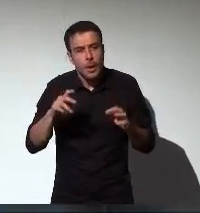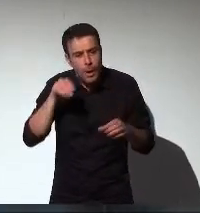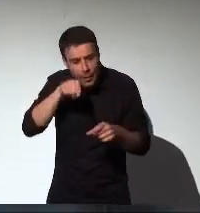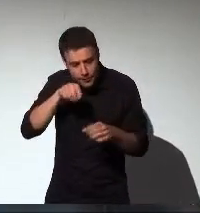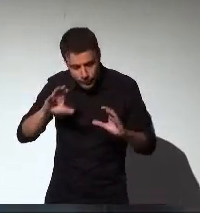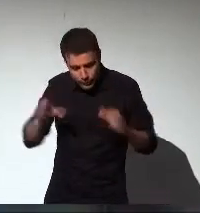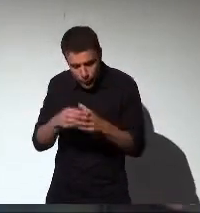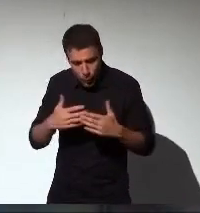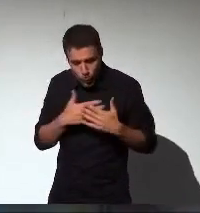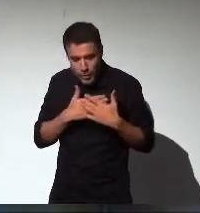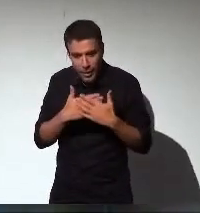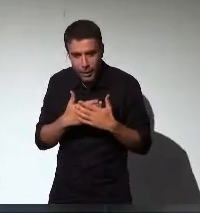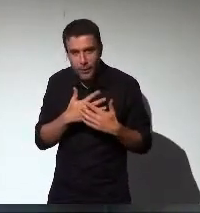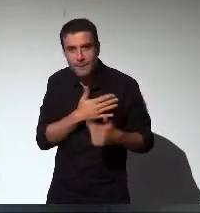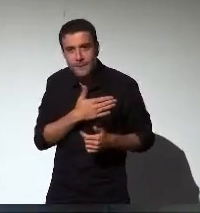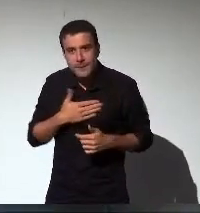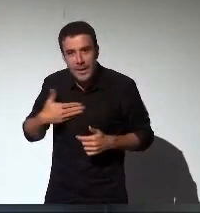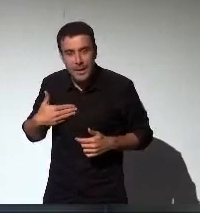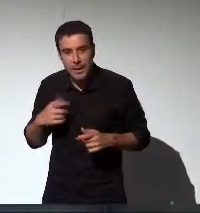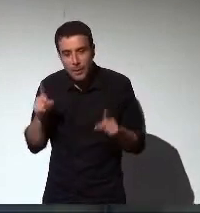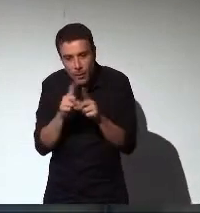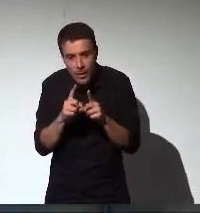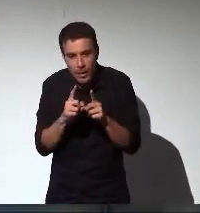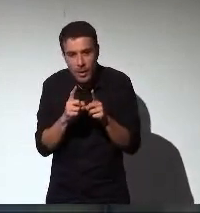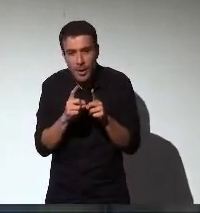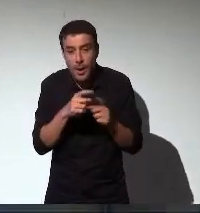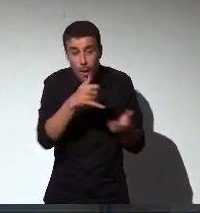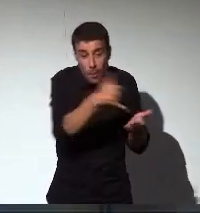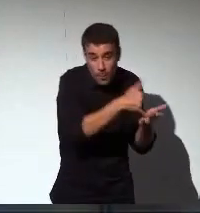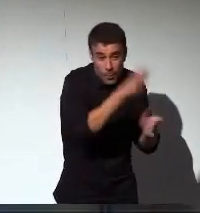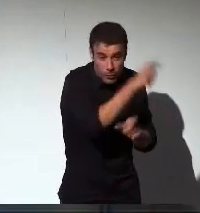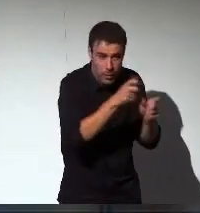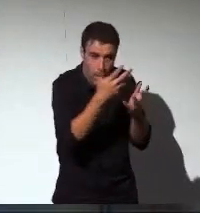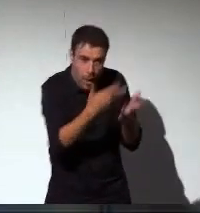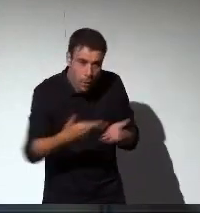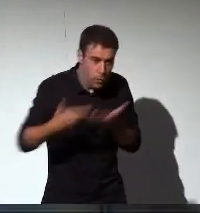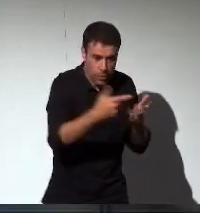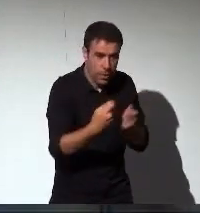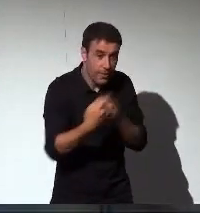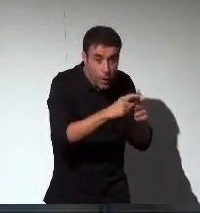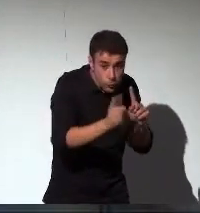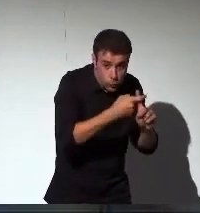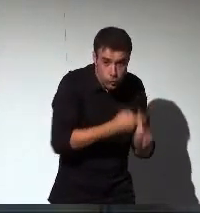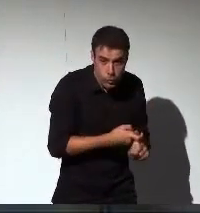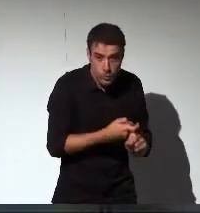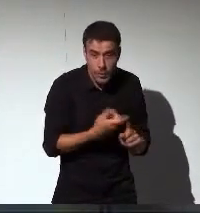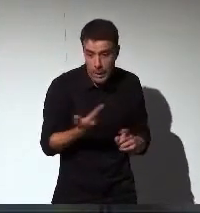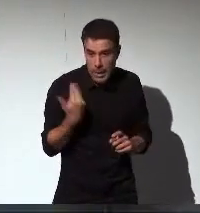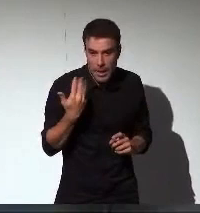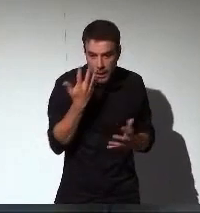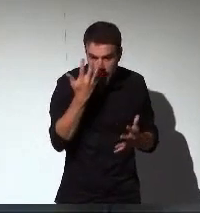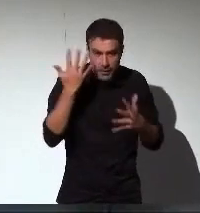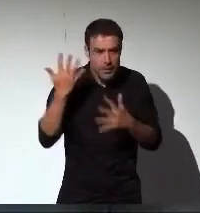intenta salvar, vencer vulnerabilidades de personas, últimamente, en las últimas